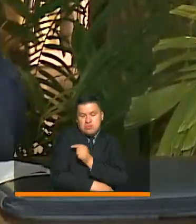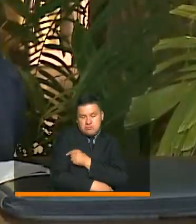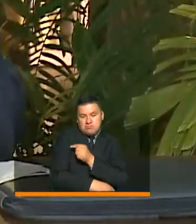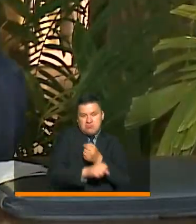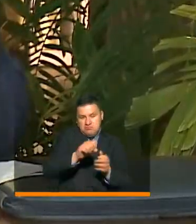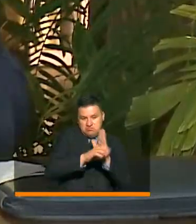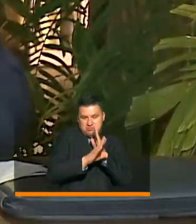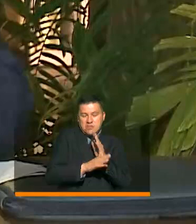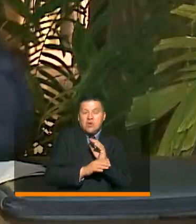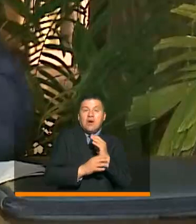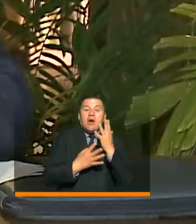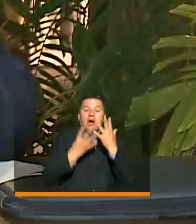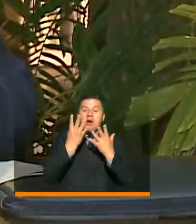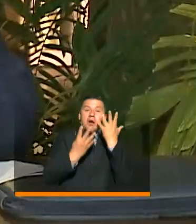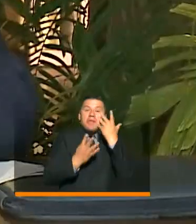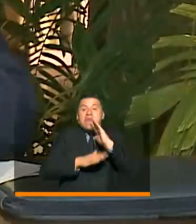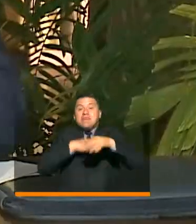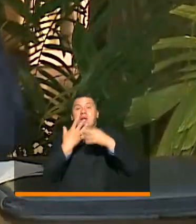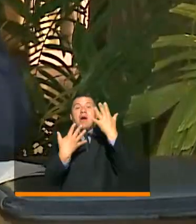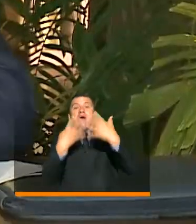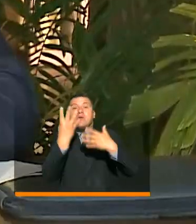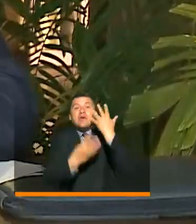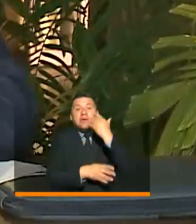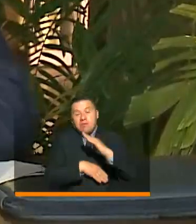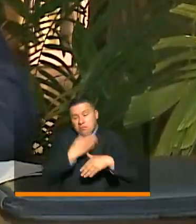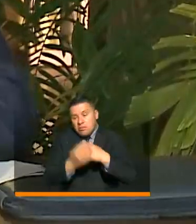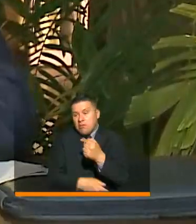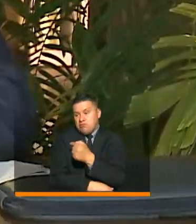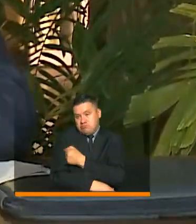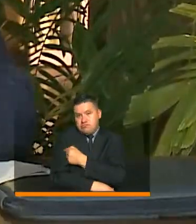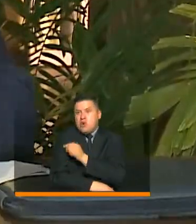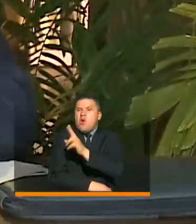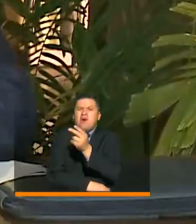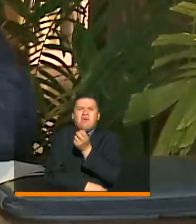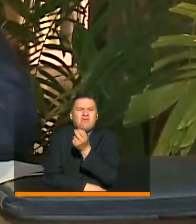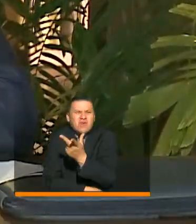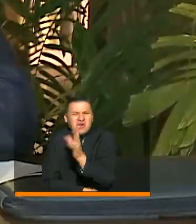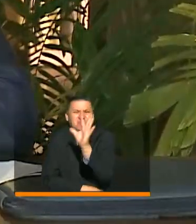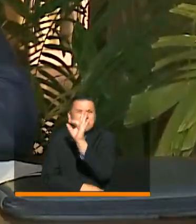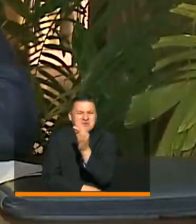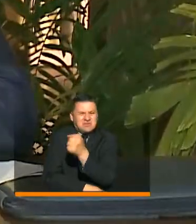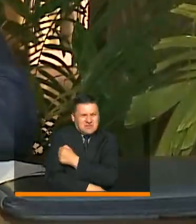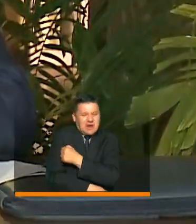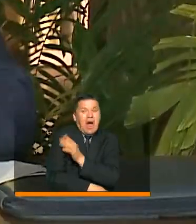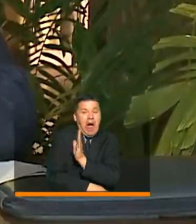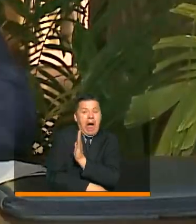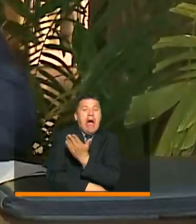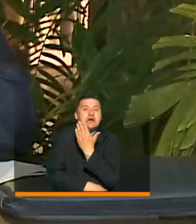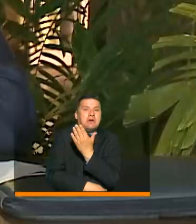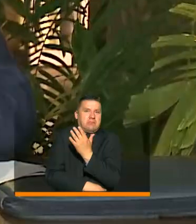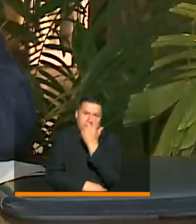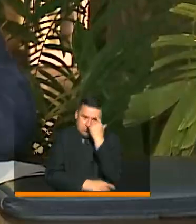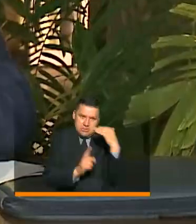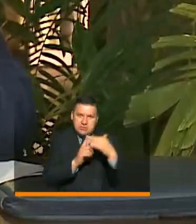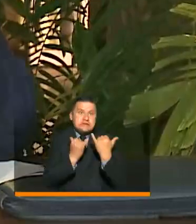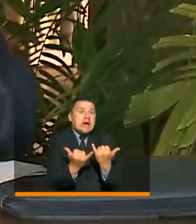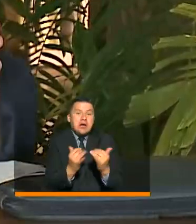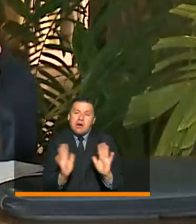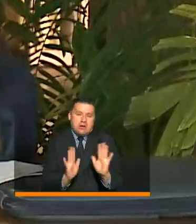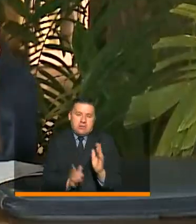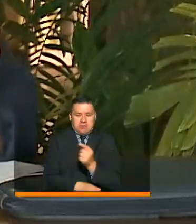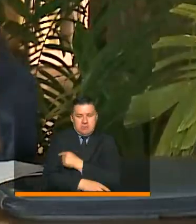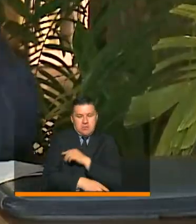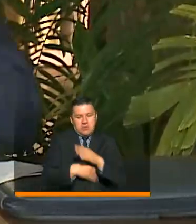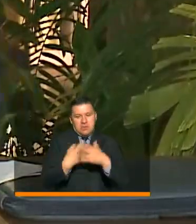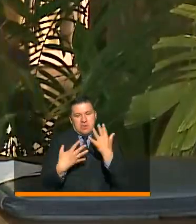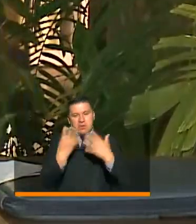las vacunas presentan en algunos casos algunos efectos adversos locales y es bueno no sumar estos efectos. Entonces, por eso,